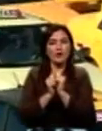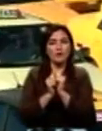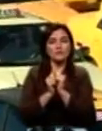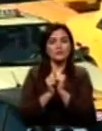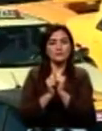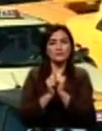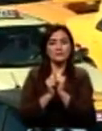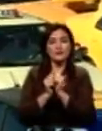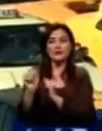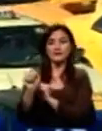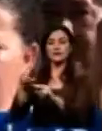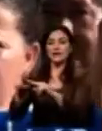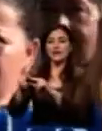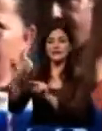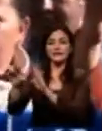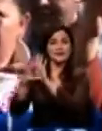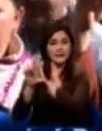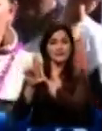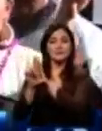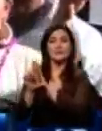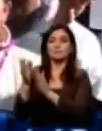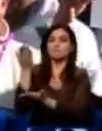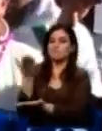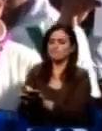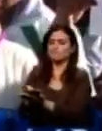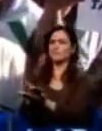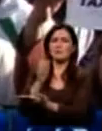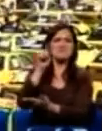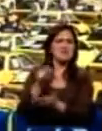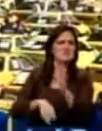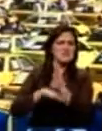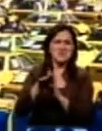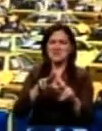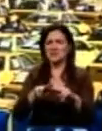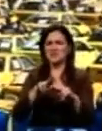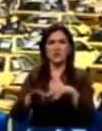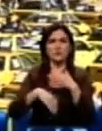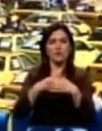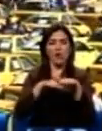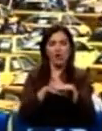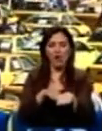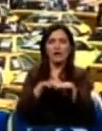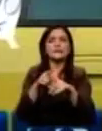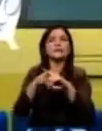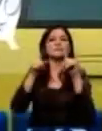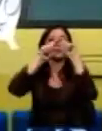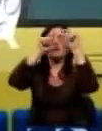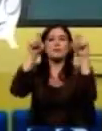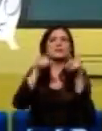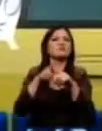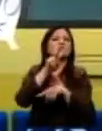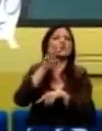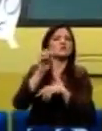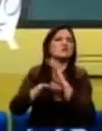Poner un alto al taxismo informal. Esa fue la exigencia que llevó a miles de taxistas de la capital, de más de 200 operadoras, a paralizar